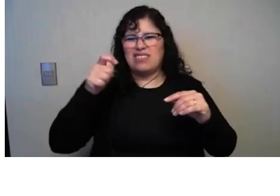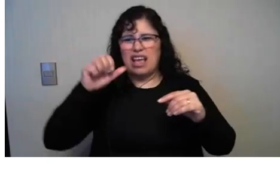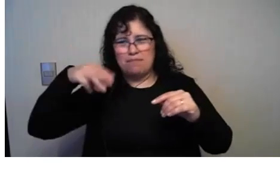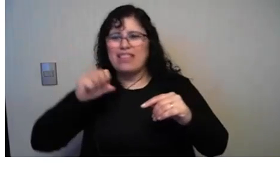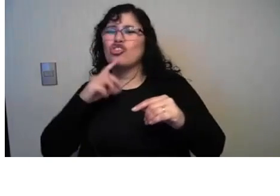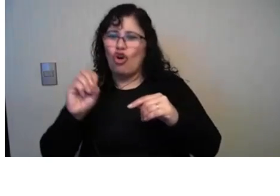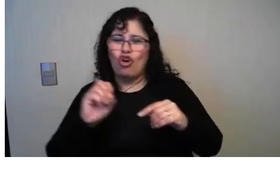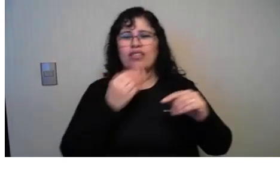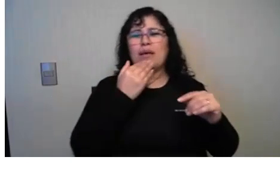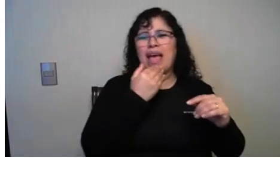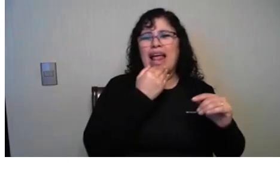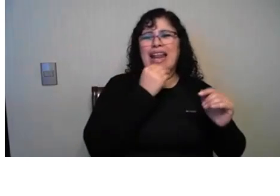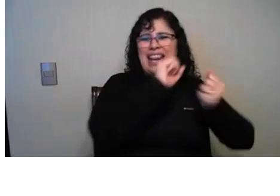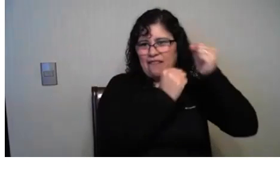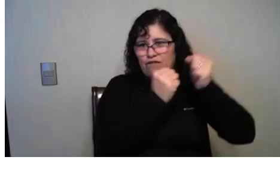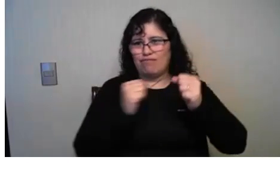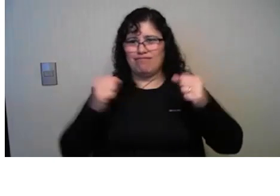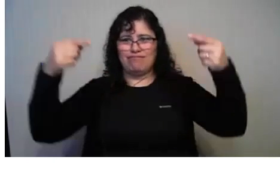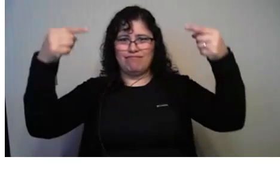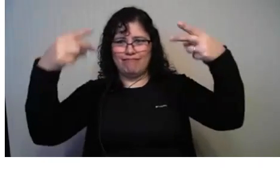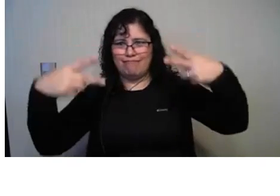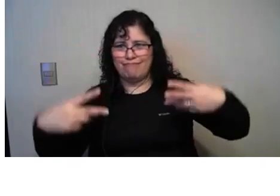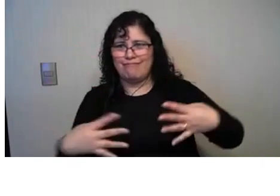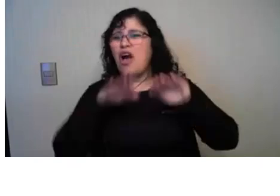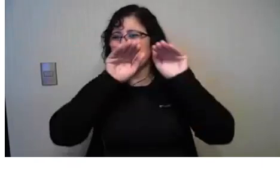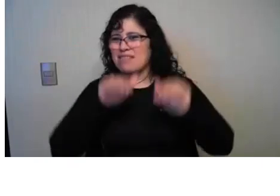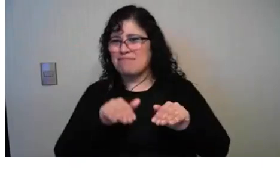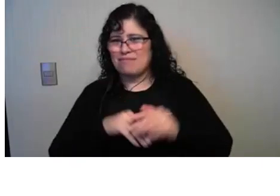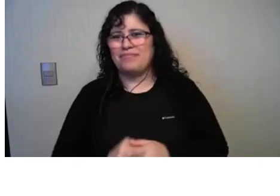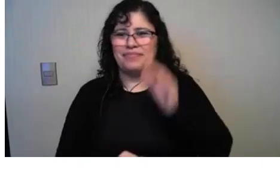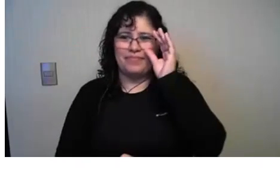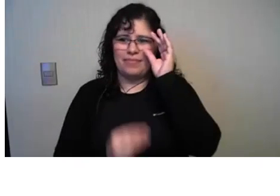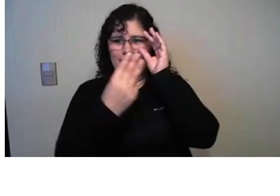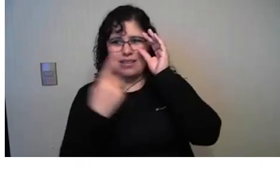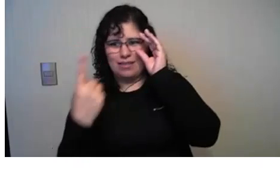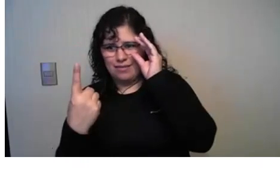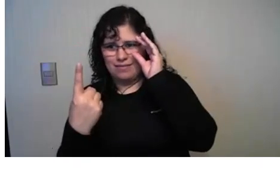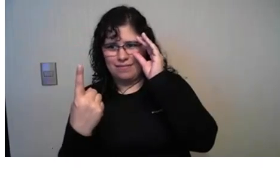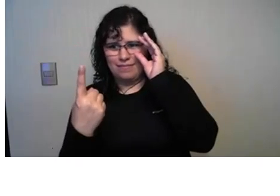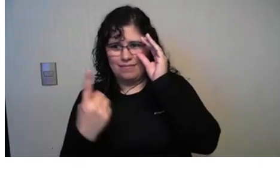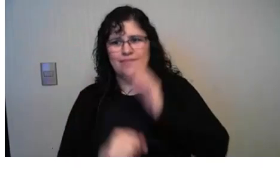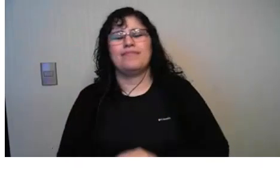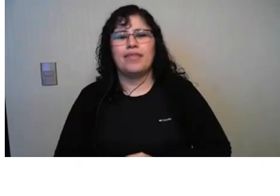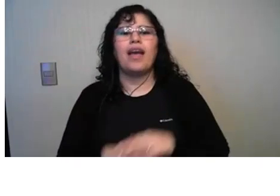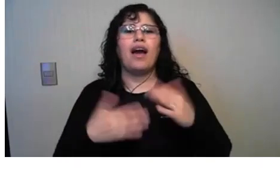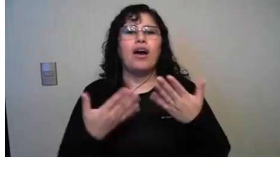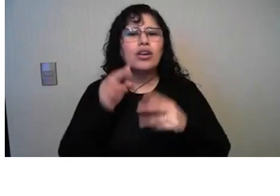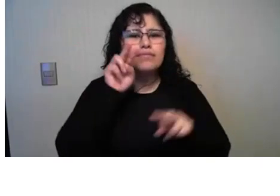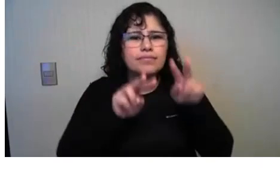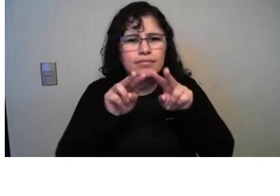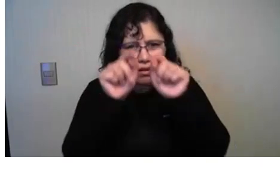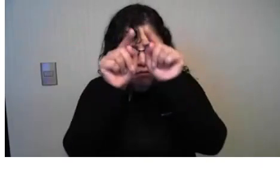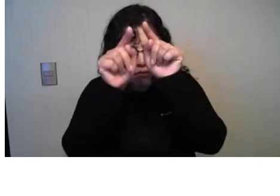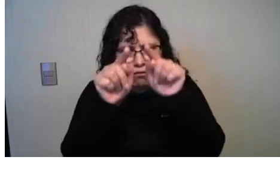Aquí tenemos una vista anterior de la médula espinal, y aquí claramente se ve el engrosamiento